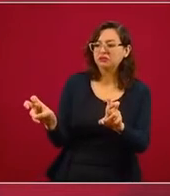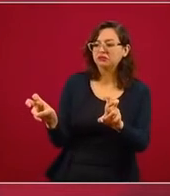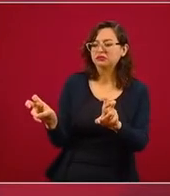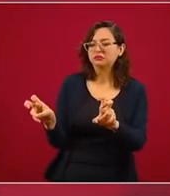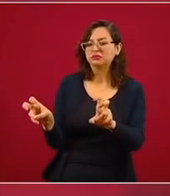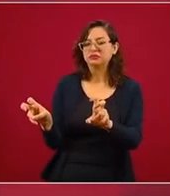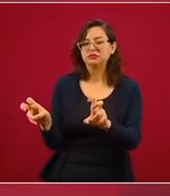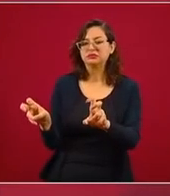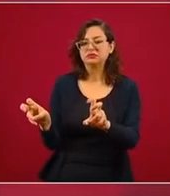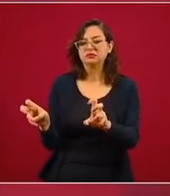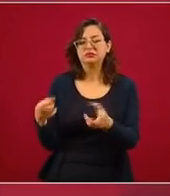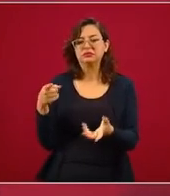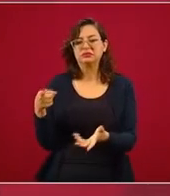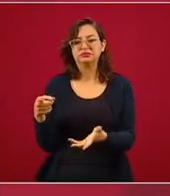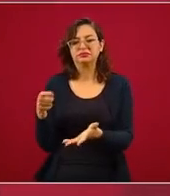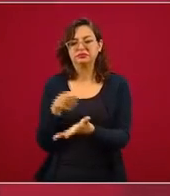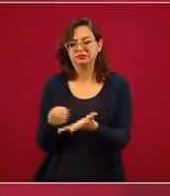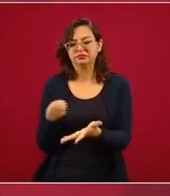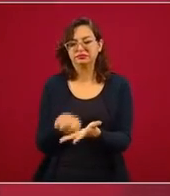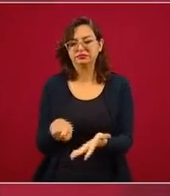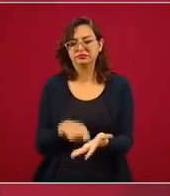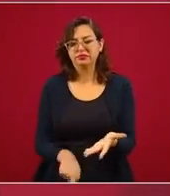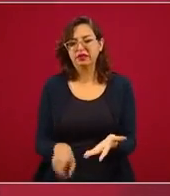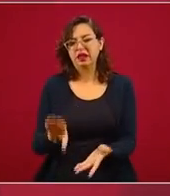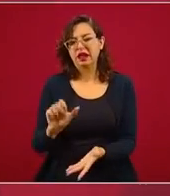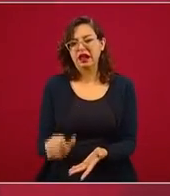el escritor Kafka.